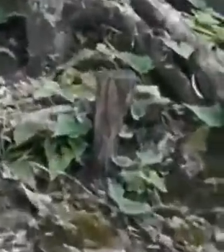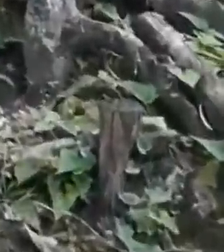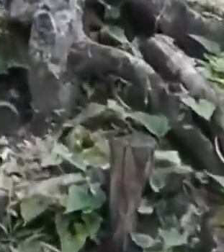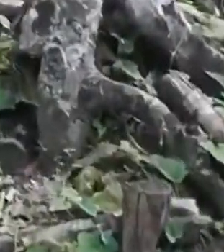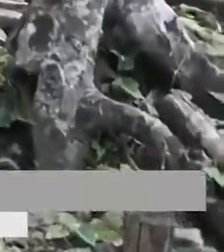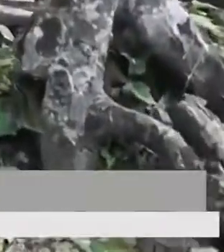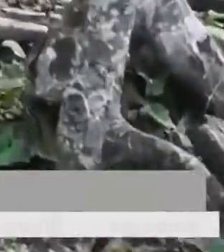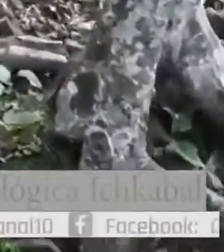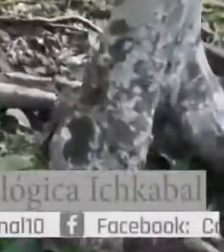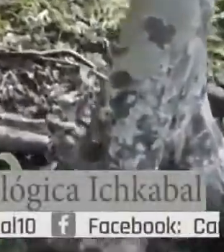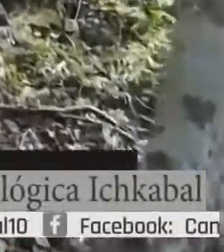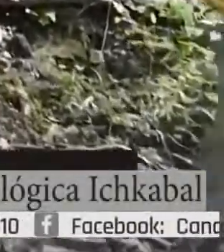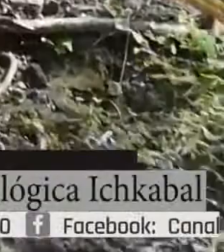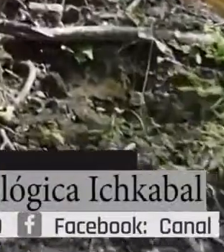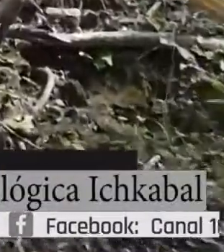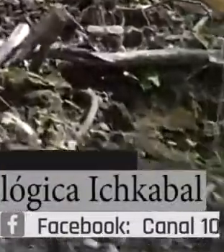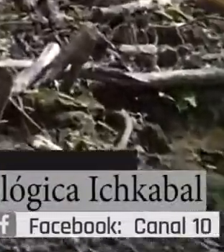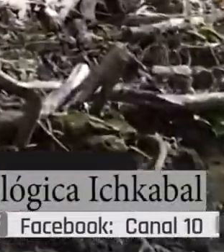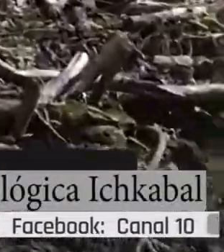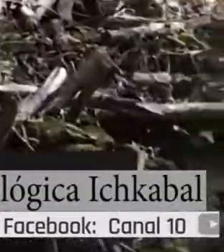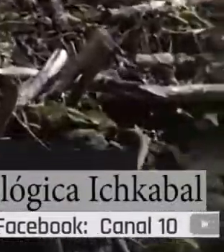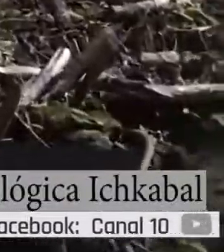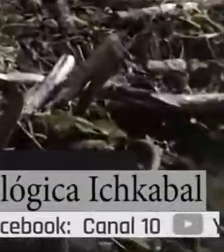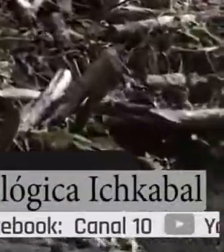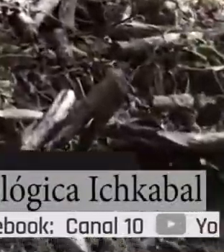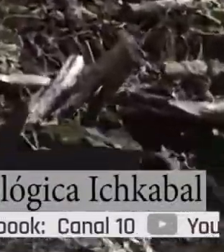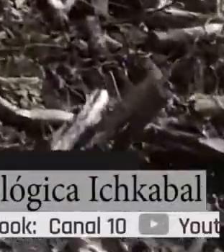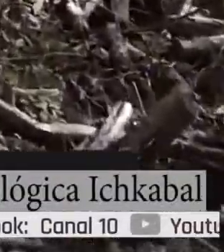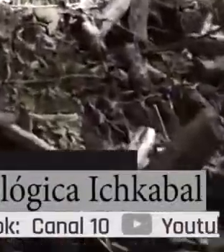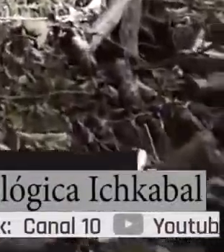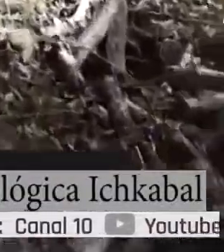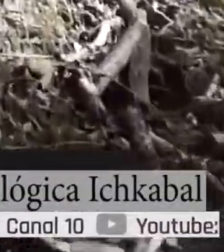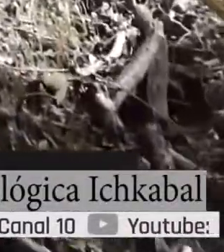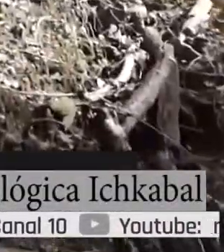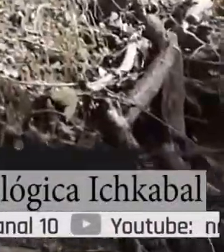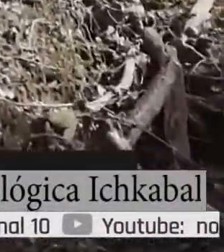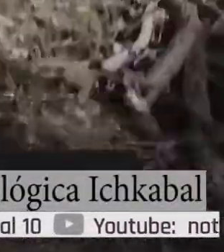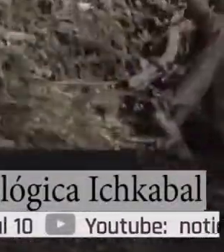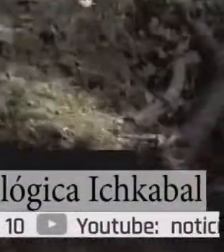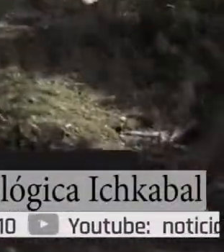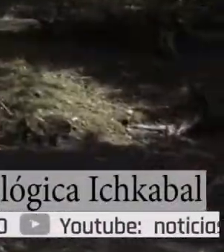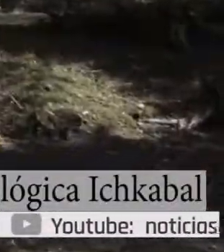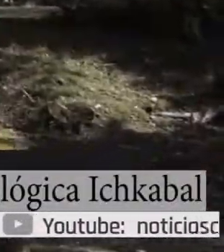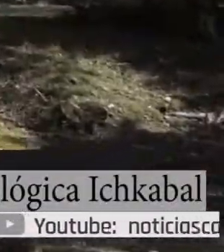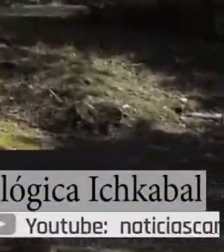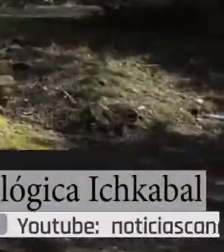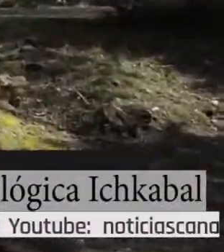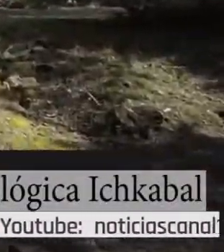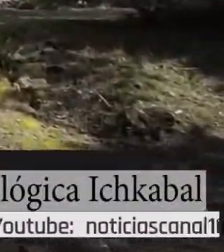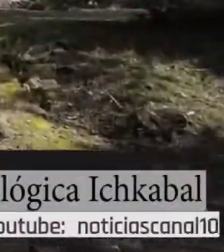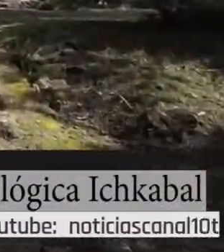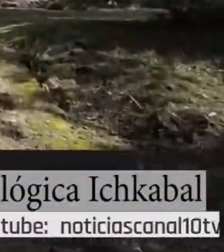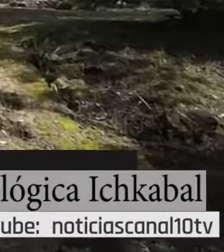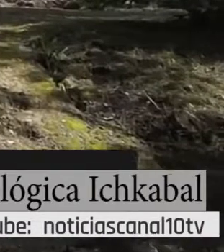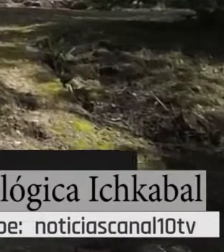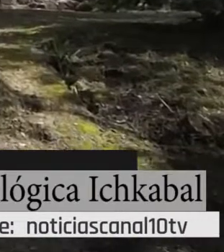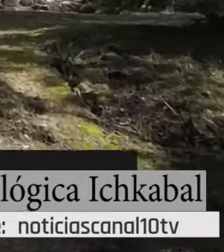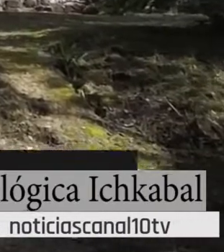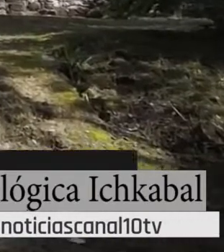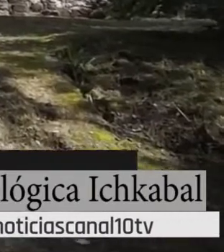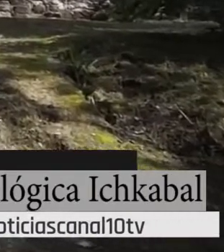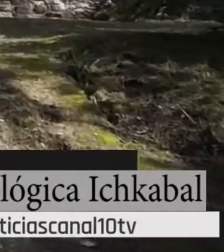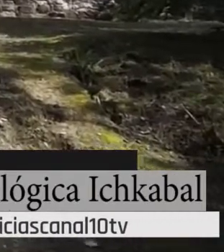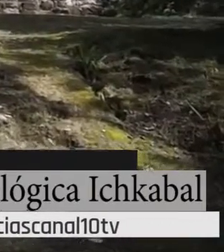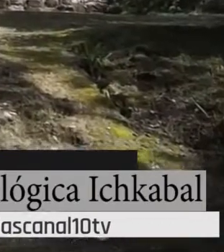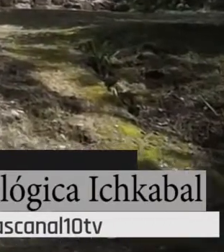primer tramo estará a una distancia de 24 kilómetros mientras que el segundo a sólo 20 km de la zona cuyo diámetro es de